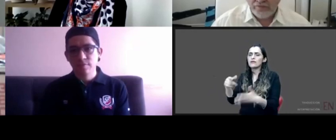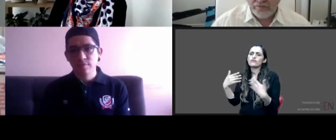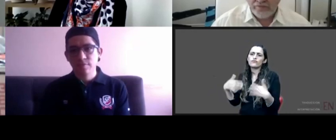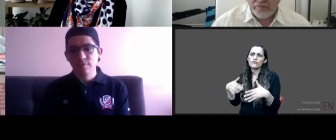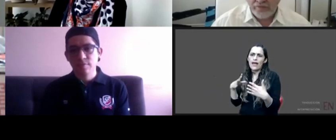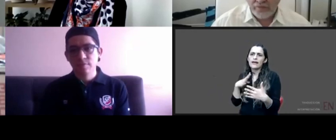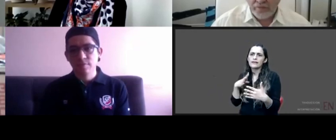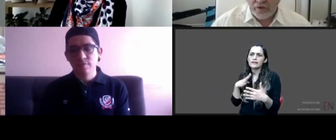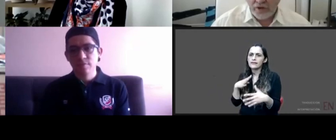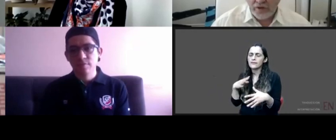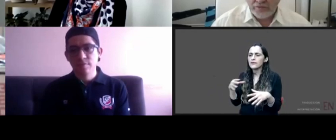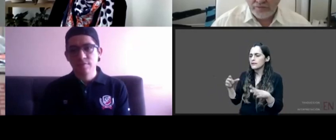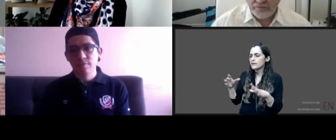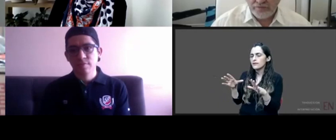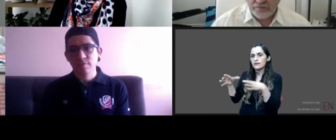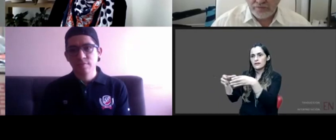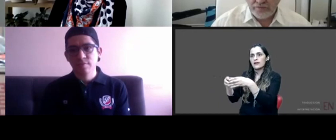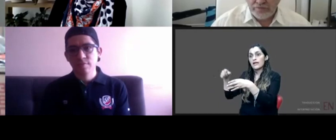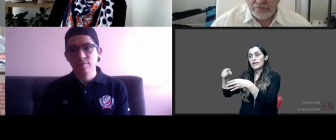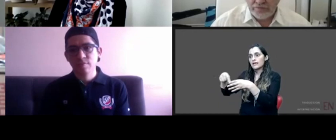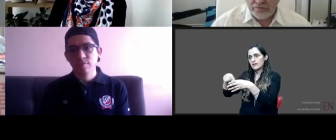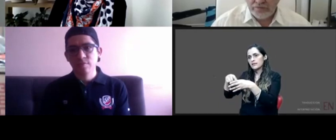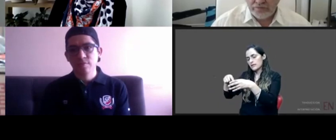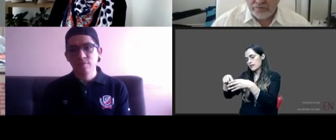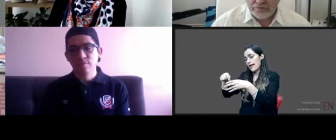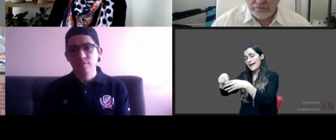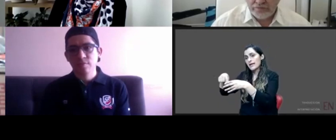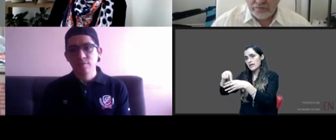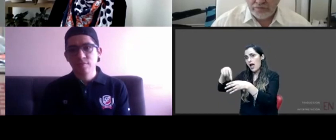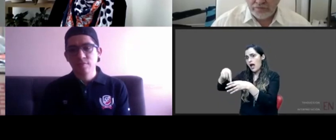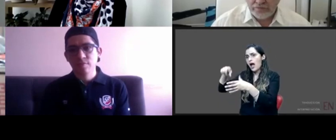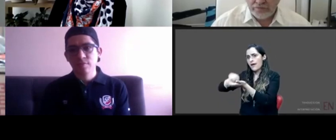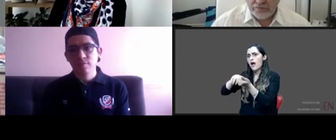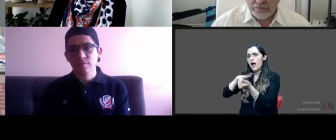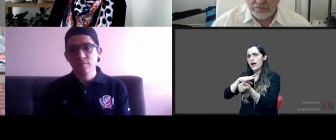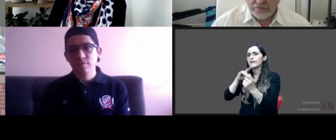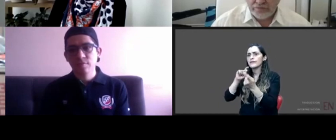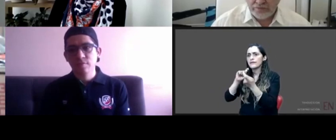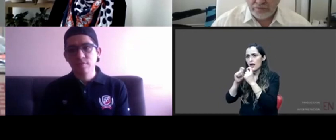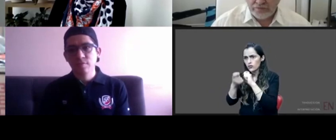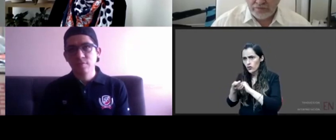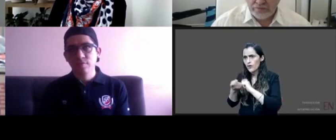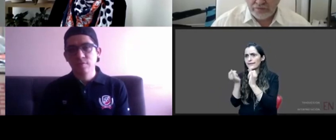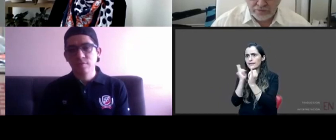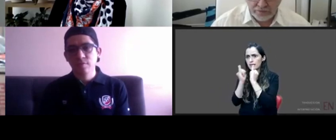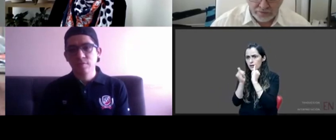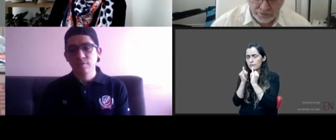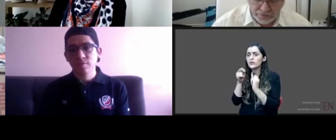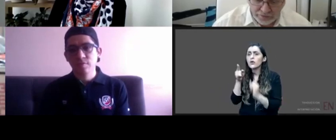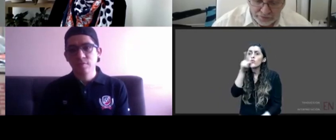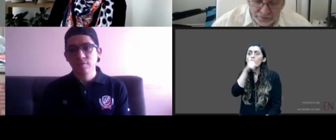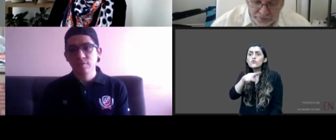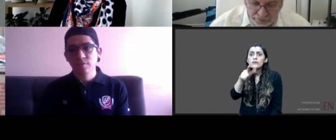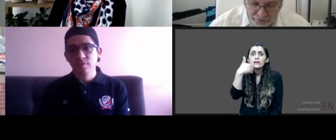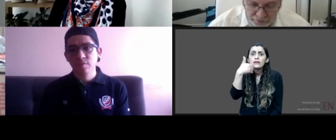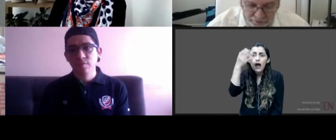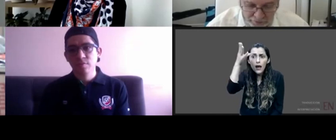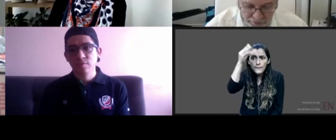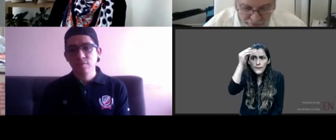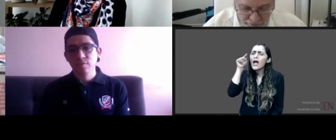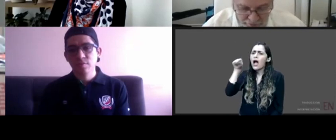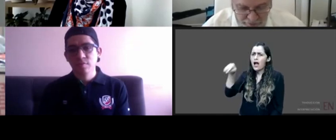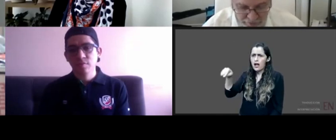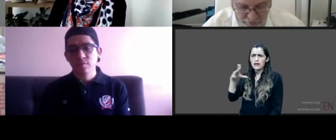llamar si quieren aprender, no sé, o si tienen algún problema, ahí nos